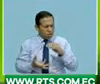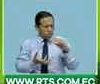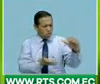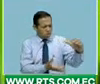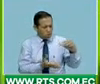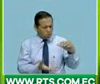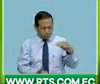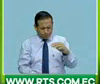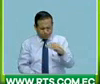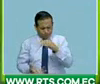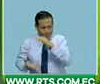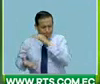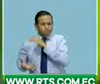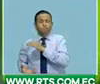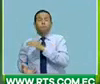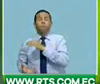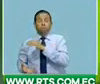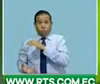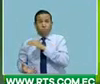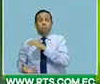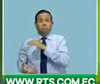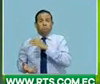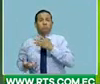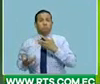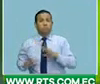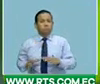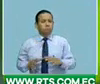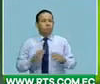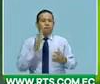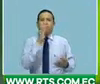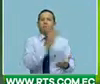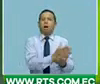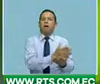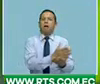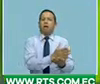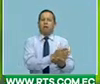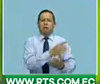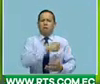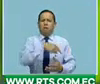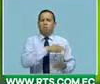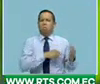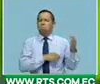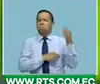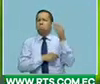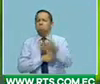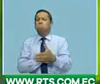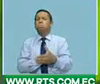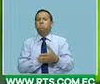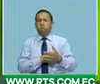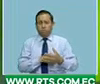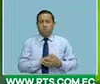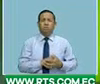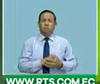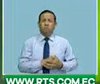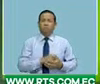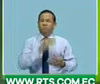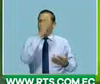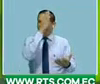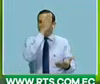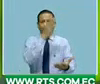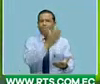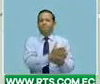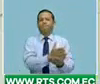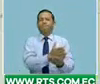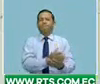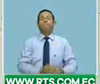91.060 gramos. Sacando de circulación aproximadamente 182.120 dosis de